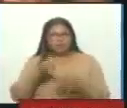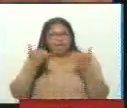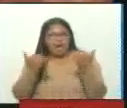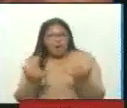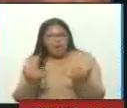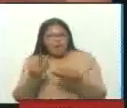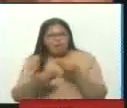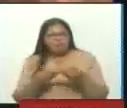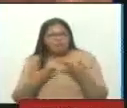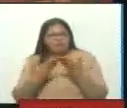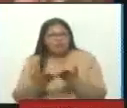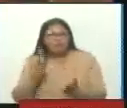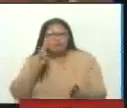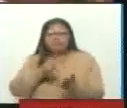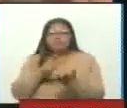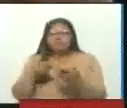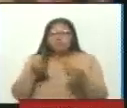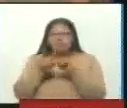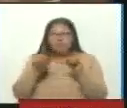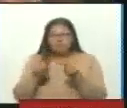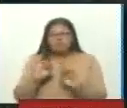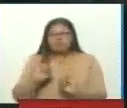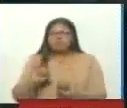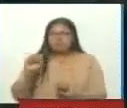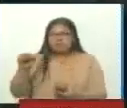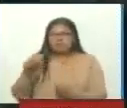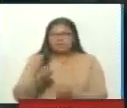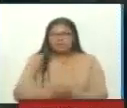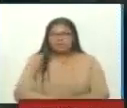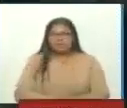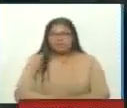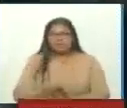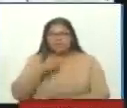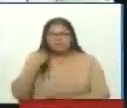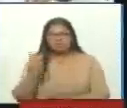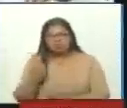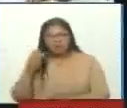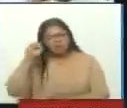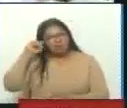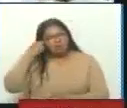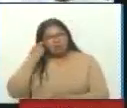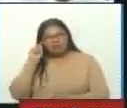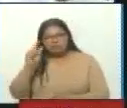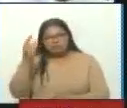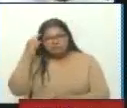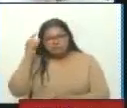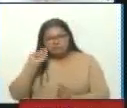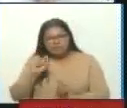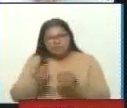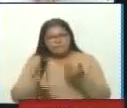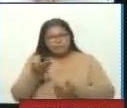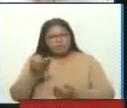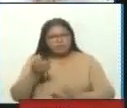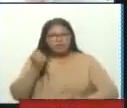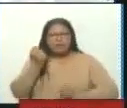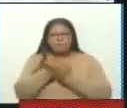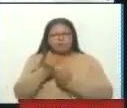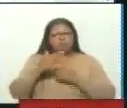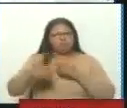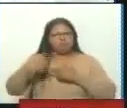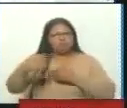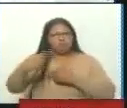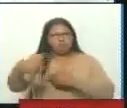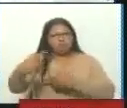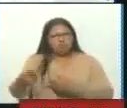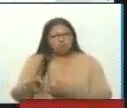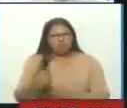la participación, exacto, y el apoyo necesario. Porque él dice que solo se recuerdan en fechas muy puntuales y que debe ser un apoyo permanente. Solamente, hoy, por lo menos, hoy se